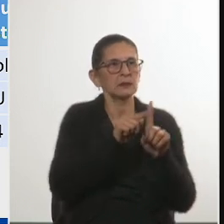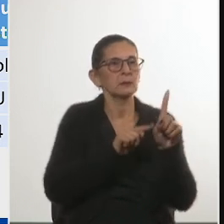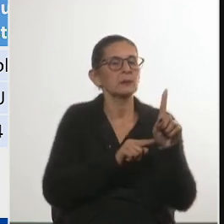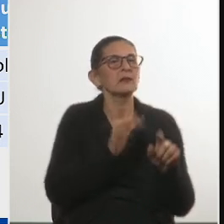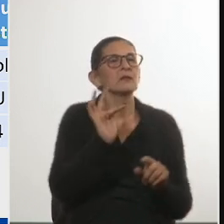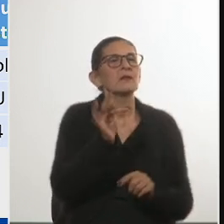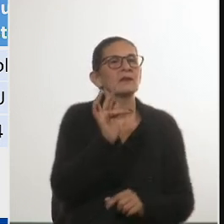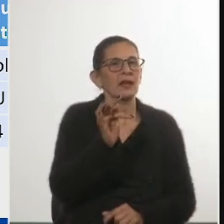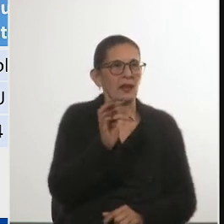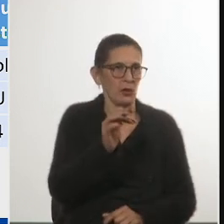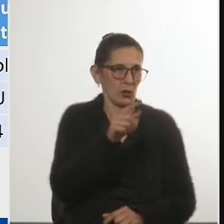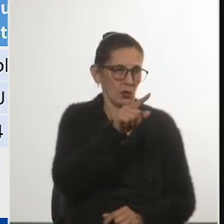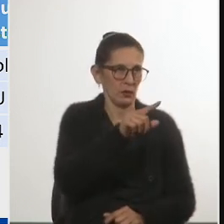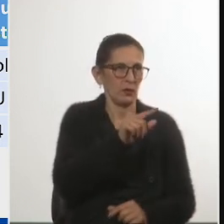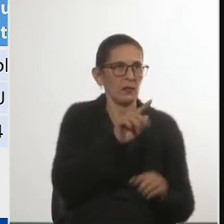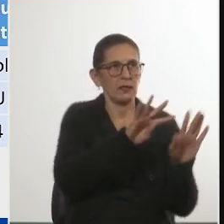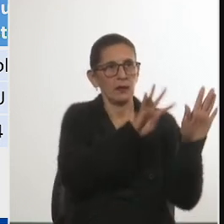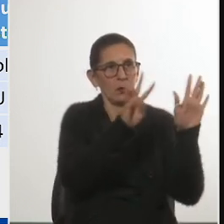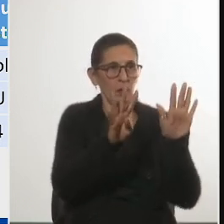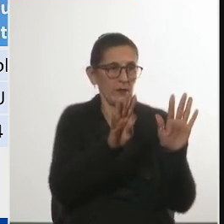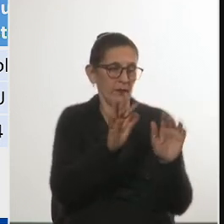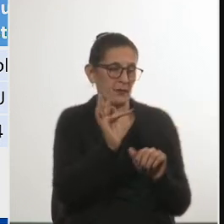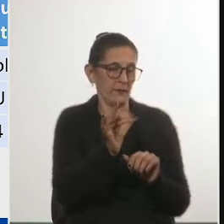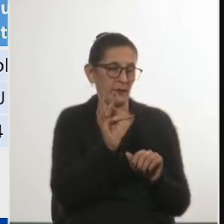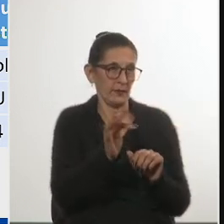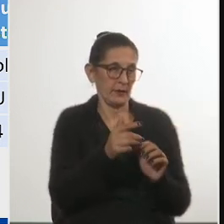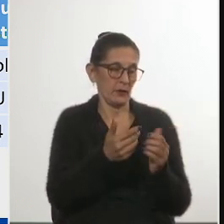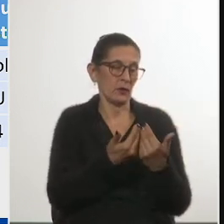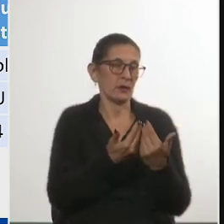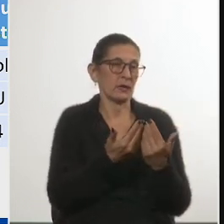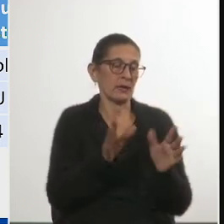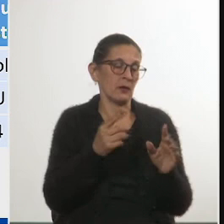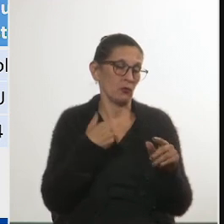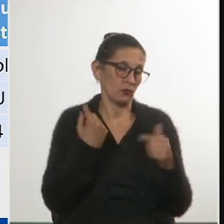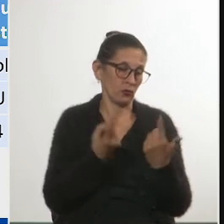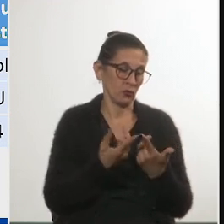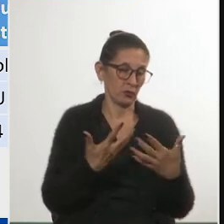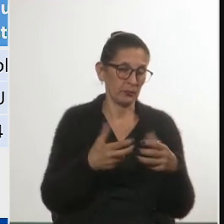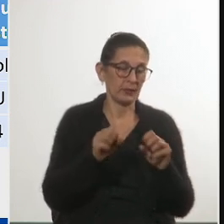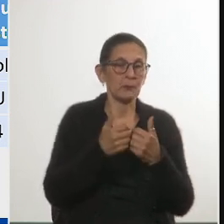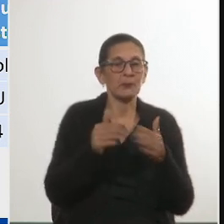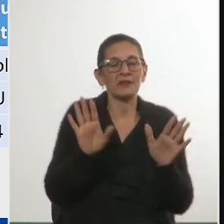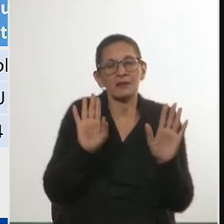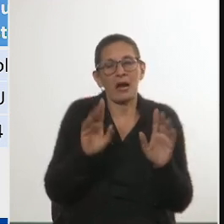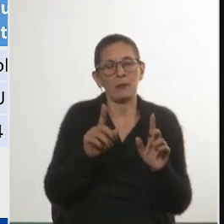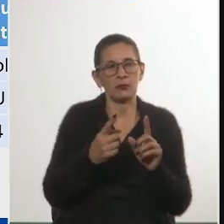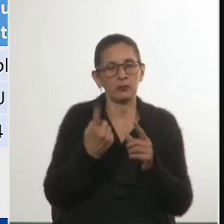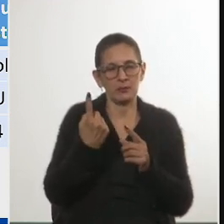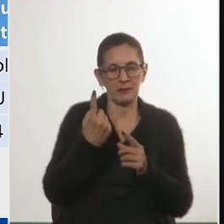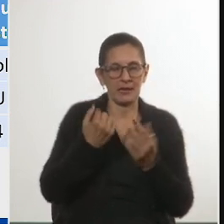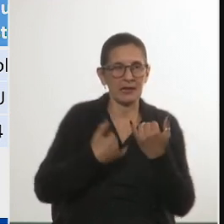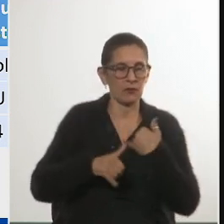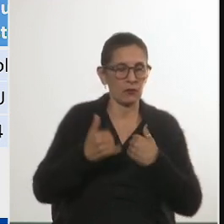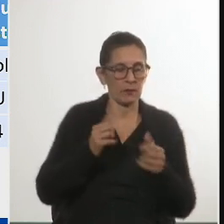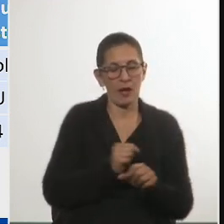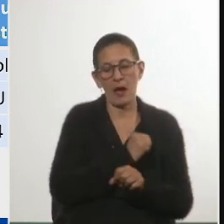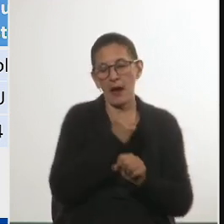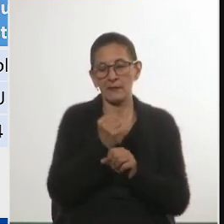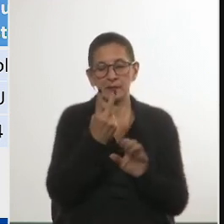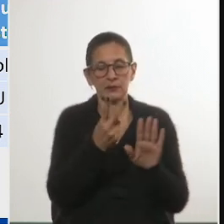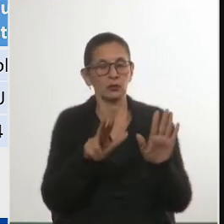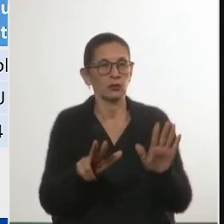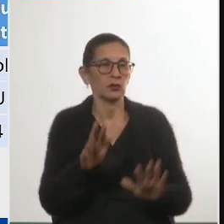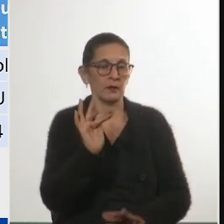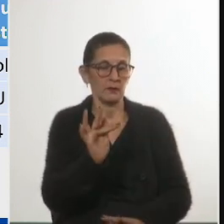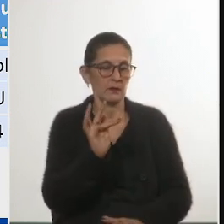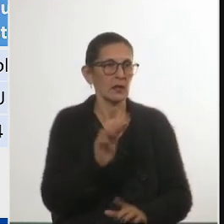mes de febrero. Del 9 de febrero, que fue cuando comenzamos a tener los primeros informes, al 28 de